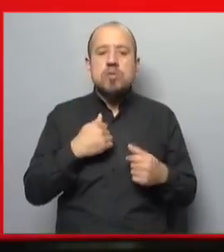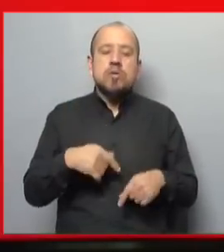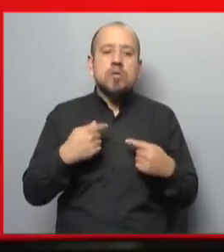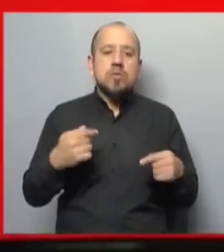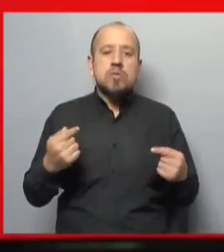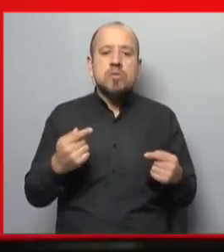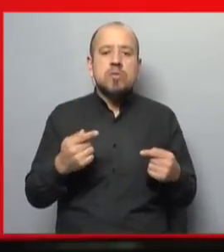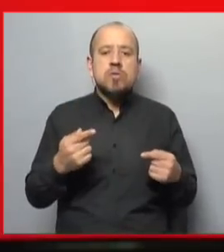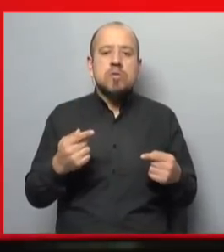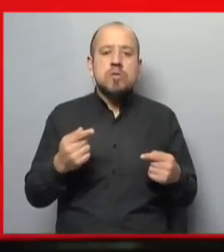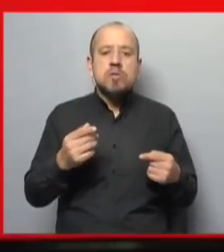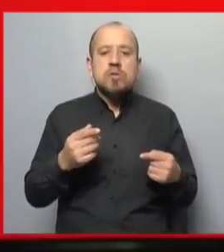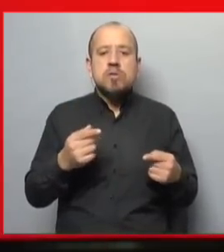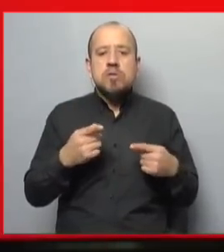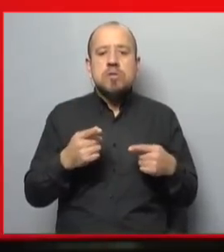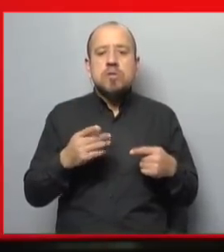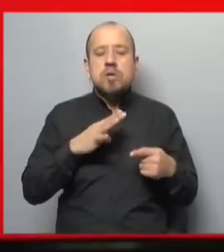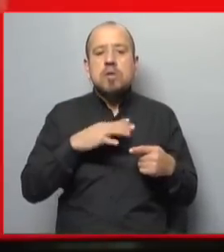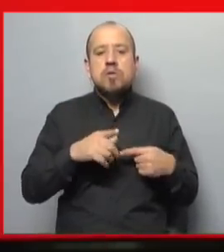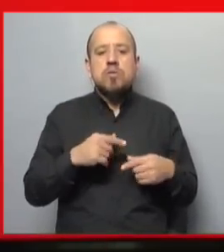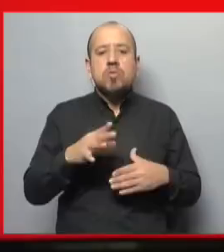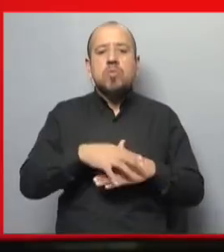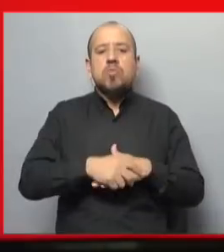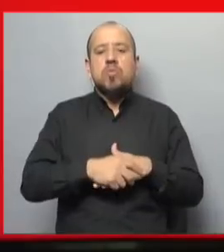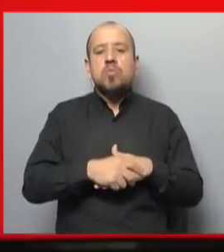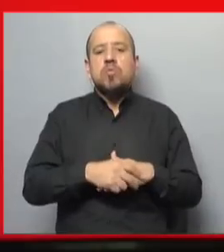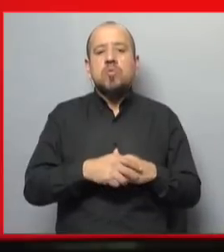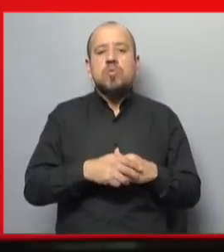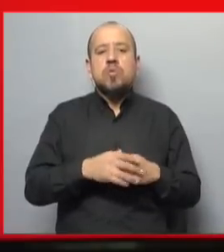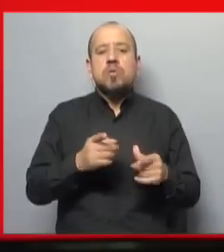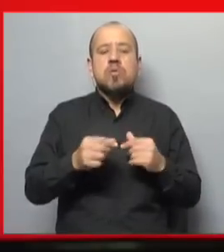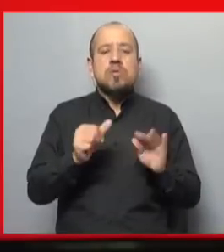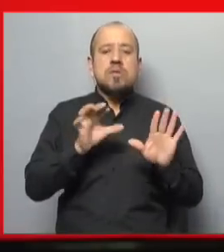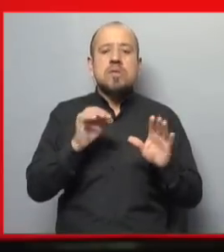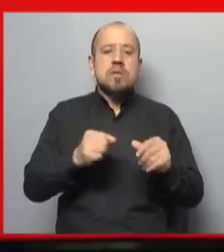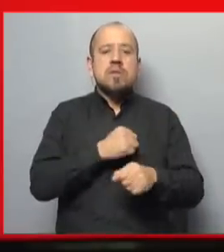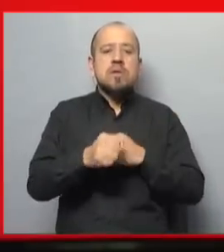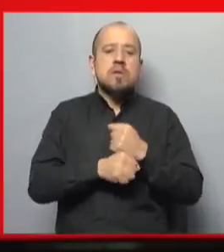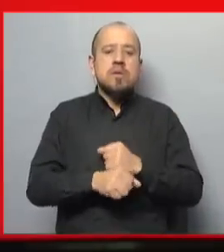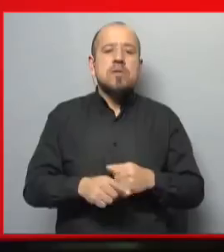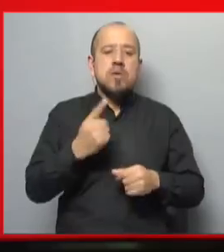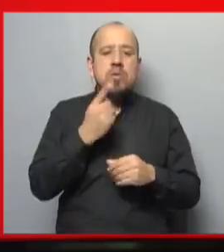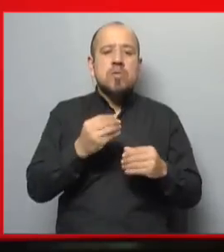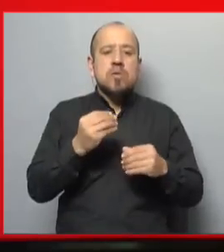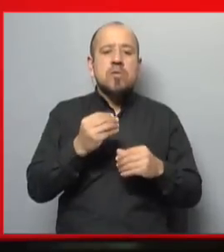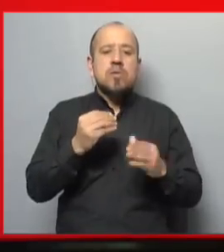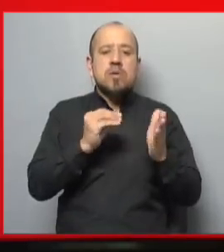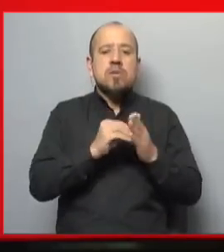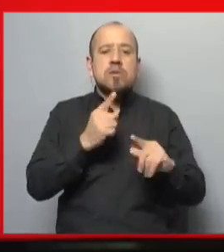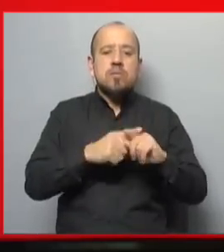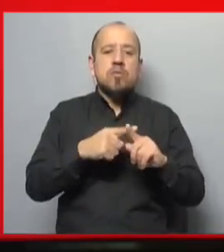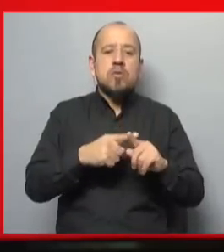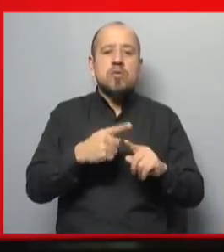que nos dieron de hecho te repito tenemos un grupo de amigos estamos hablando de gente 60 años y nos juntamos cada una vez al mes y somos muchos